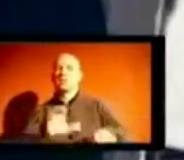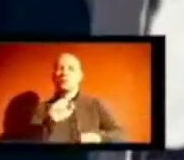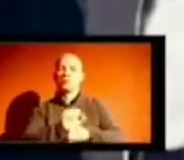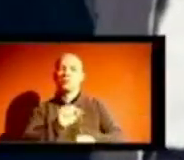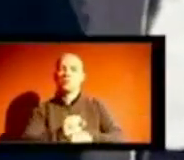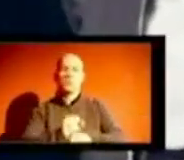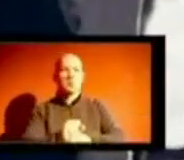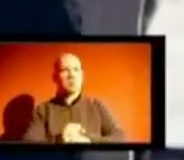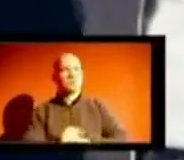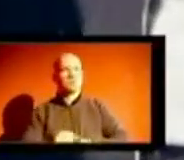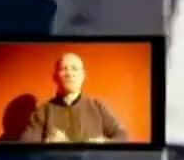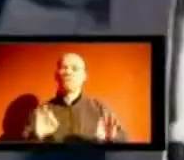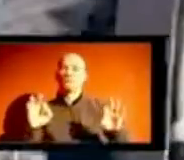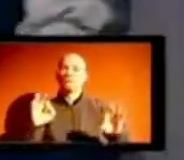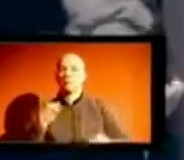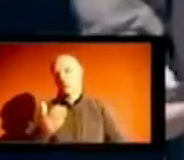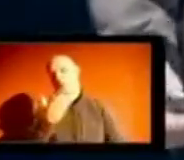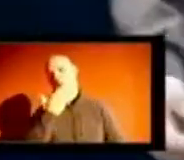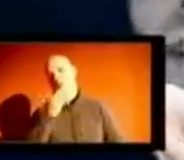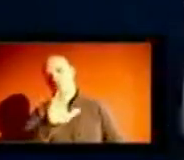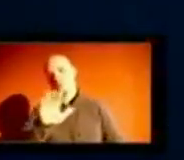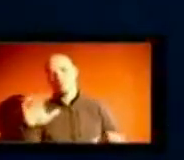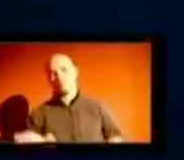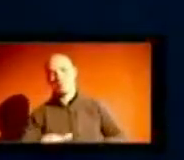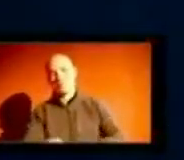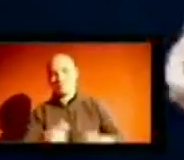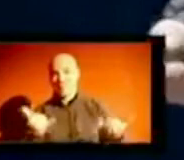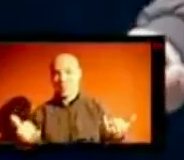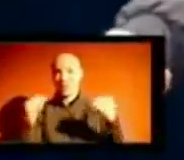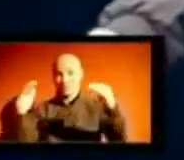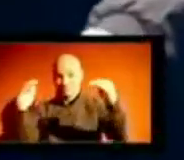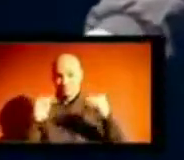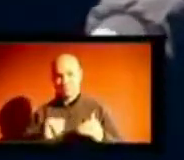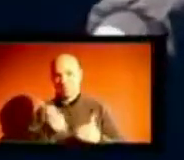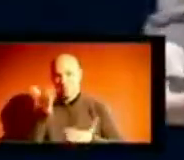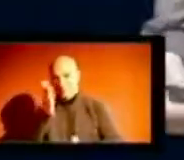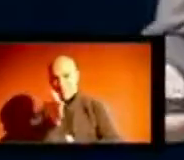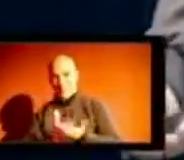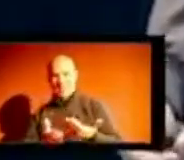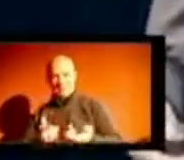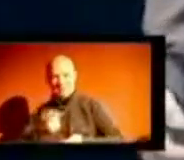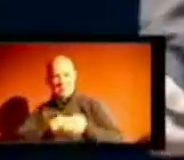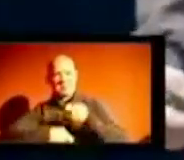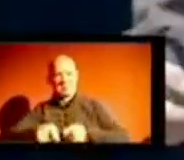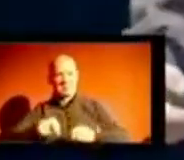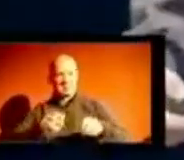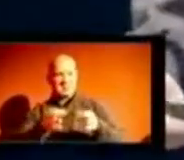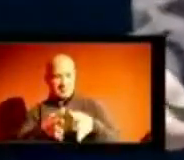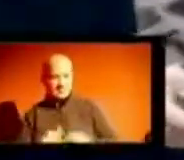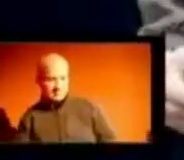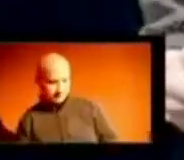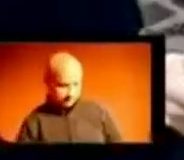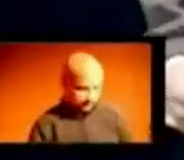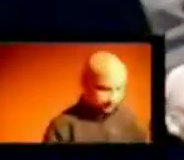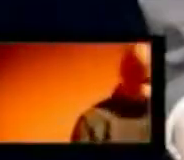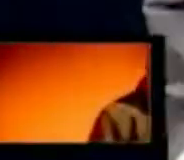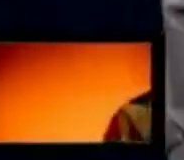posible, y le agradecemos por todo lo que hacen. Vamos a otra sección, perfeccionar servicios.